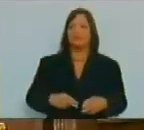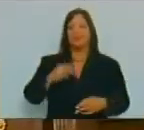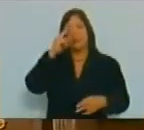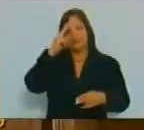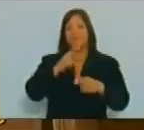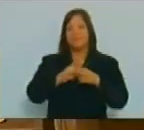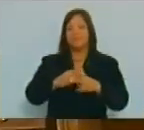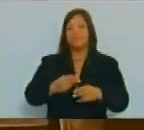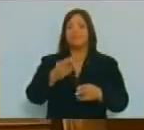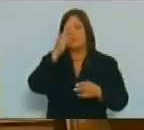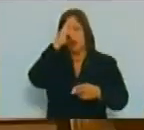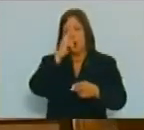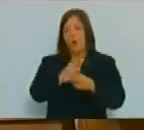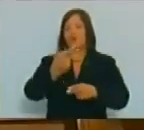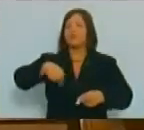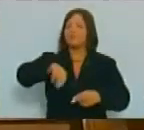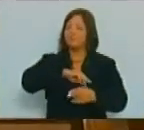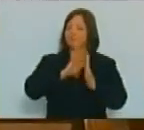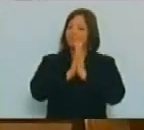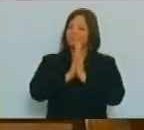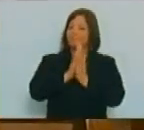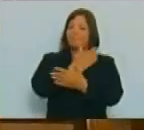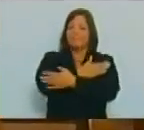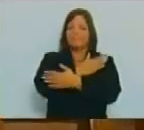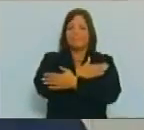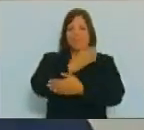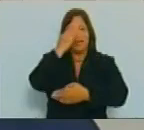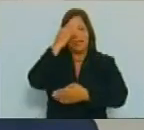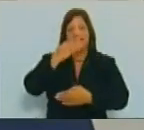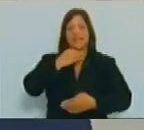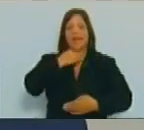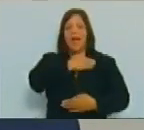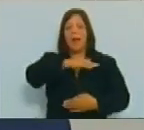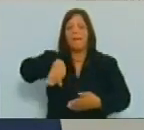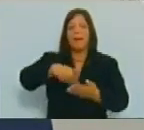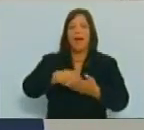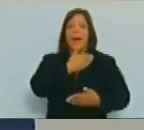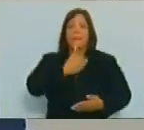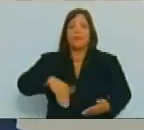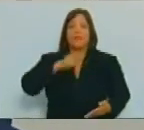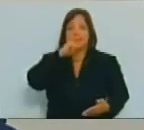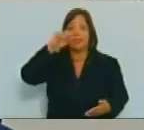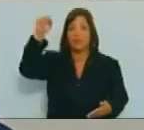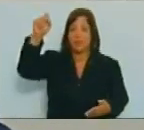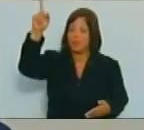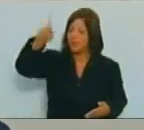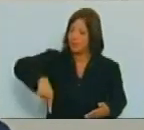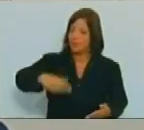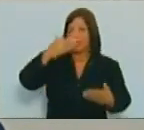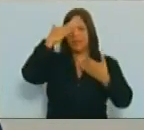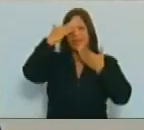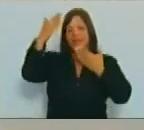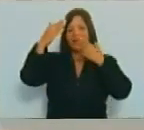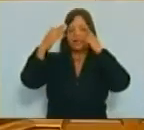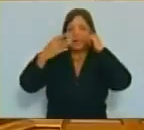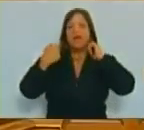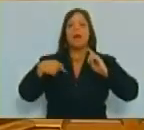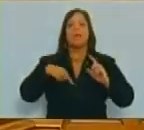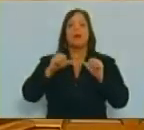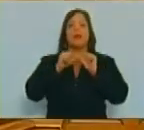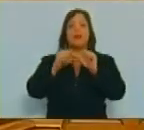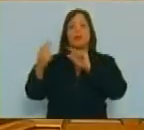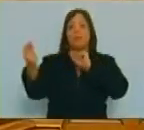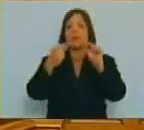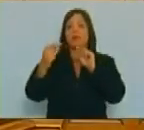nos honra y agradecemos el presidente de la república nicolás maduro amor yo para continuar el debate